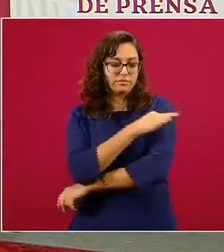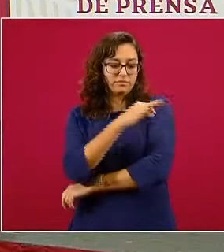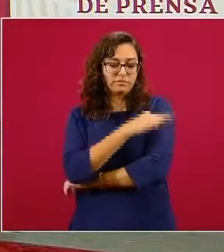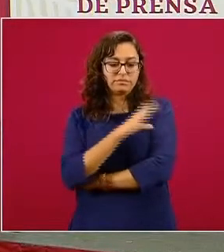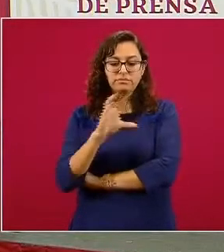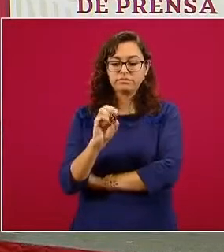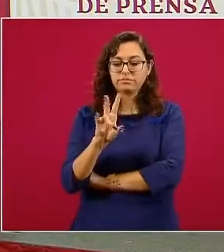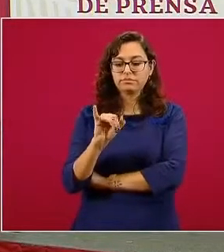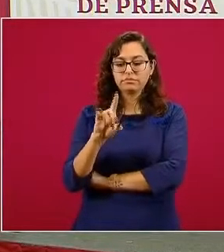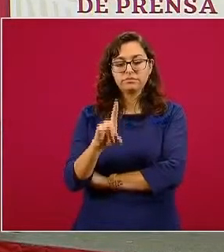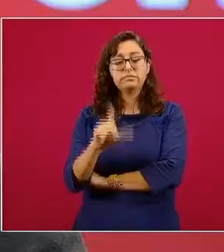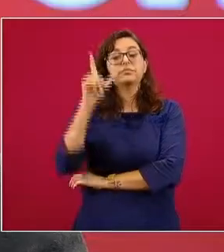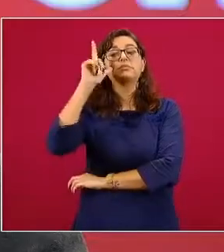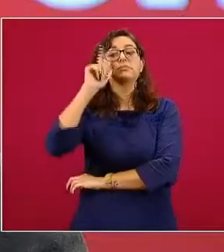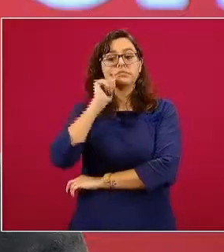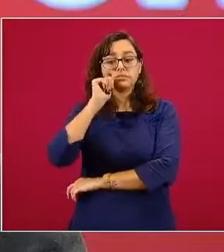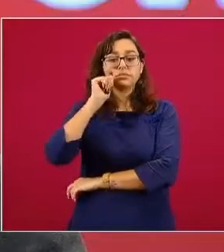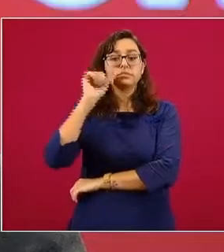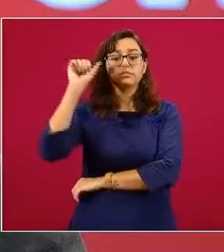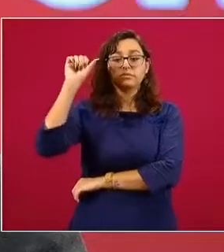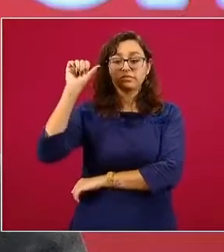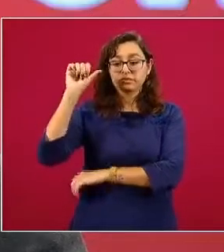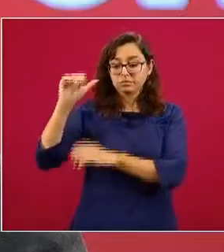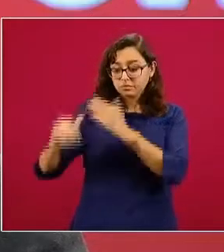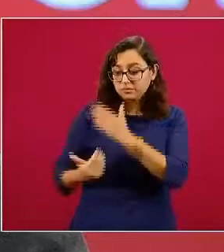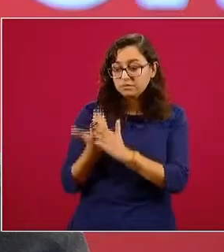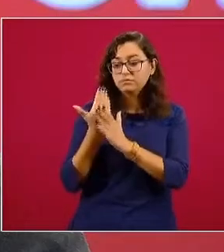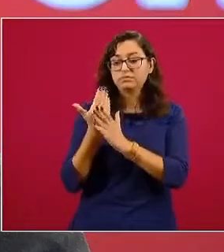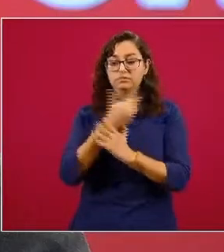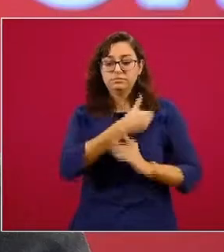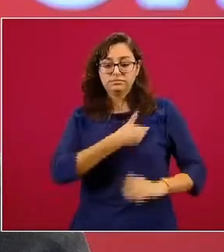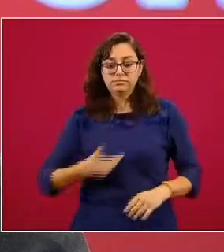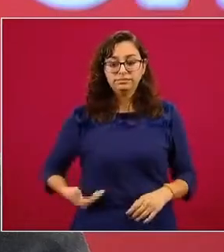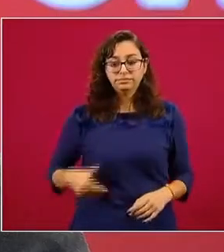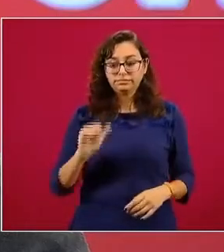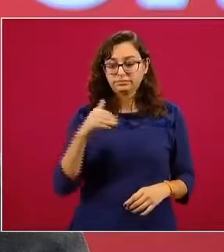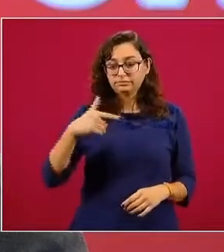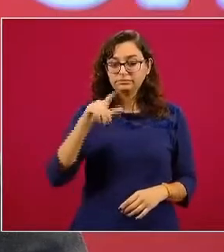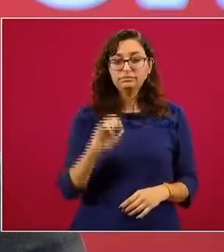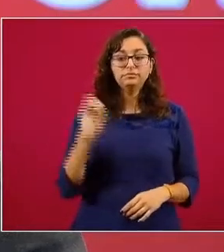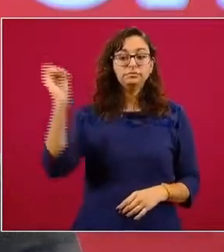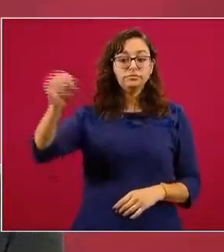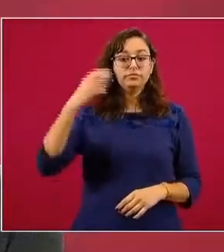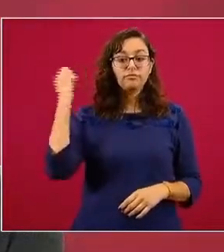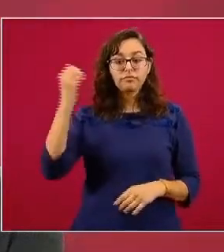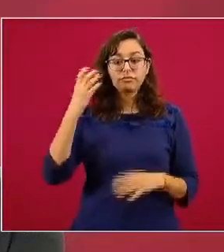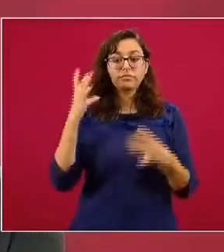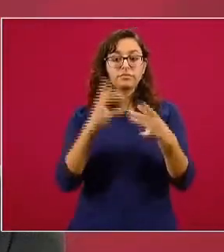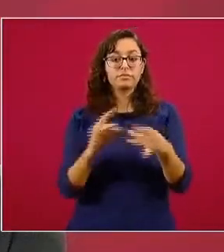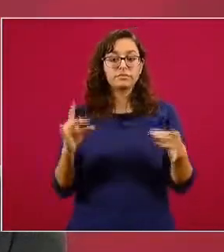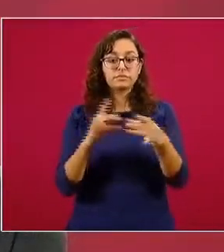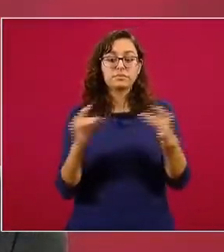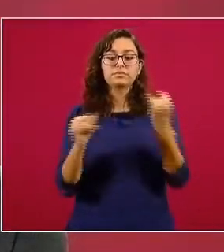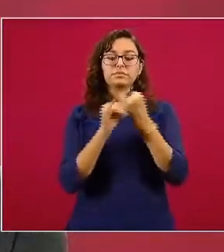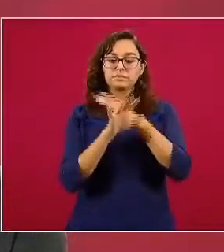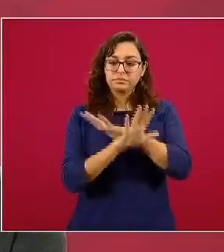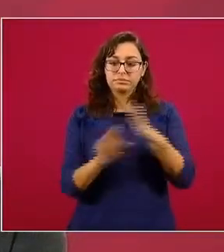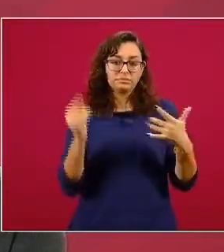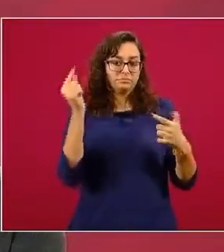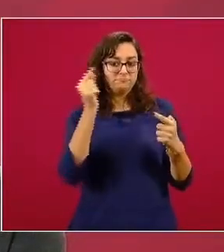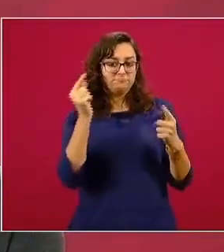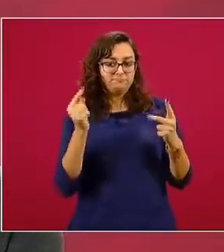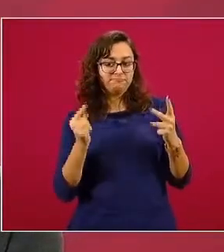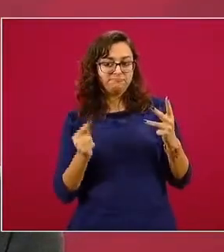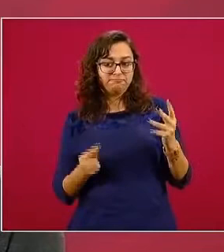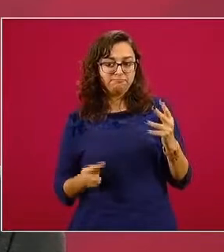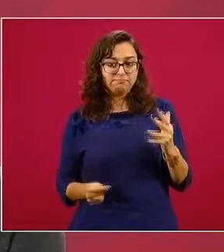Mañana, en el Pulso de la Salud, en la conferencia matutina del presidente, vamos a comentar varios detalles sobre esto, en